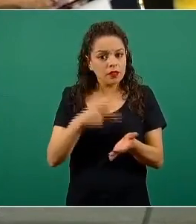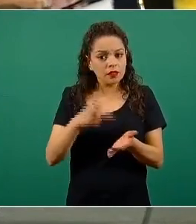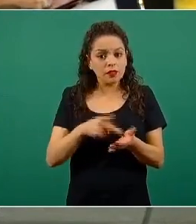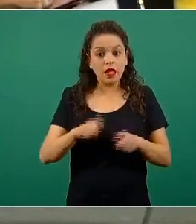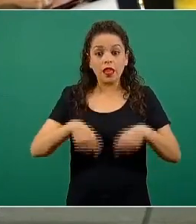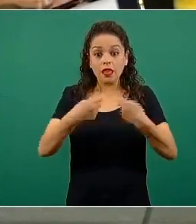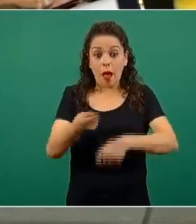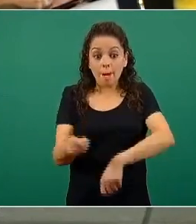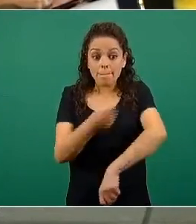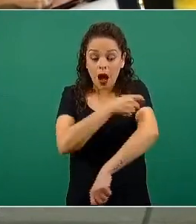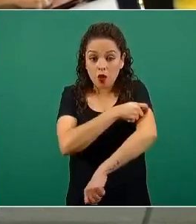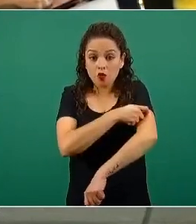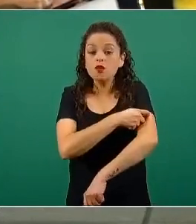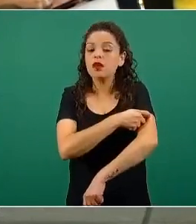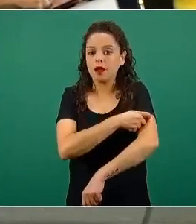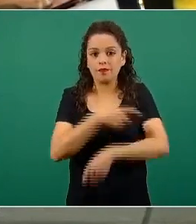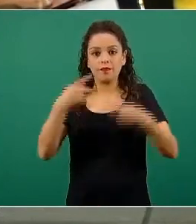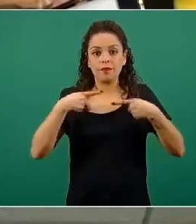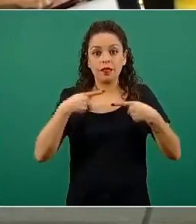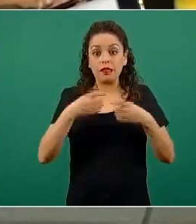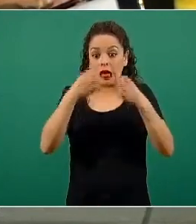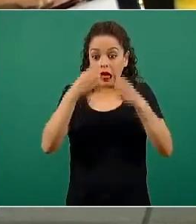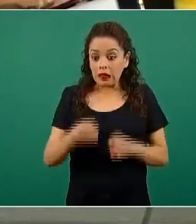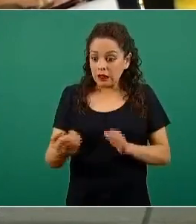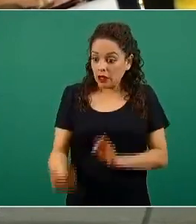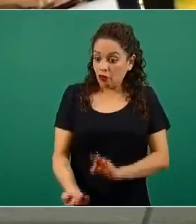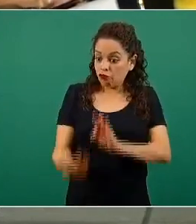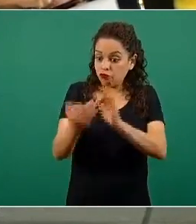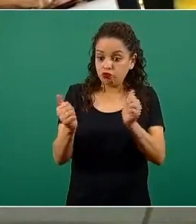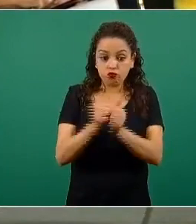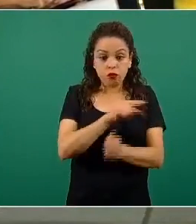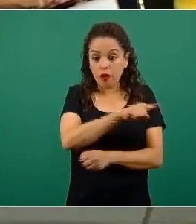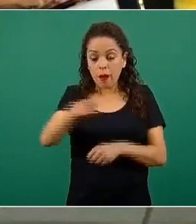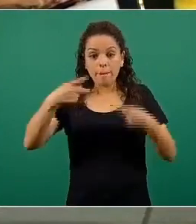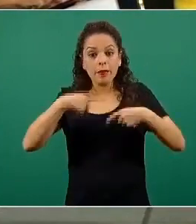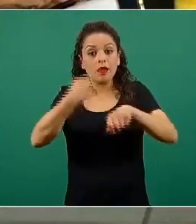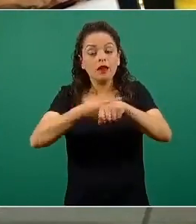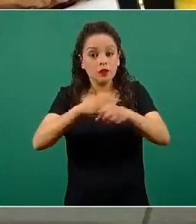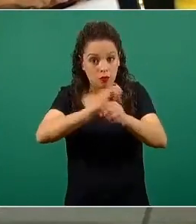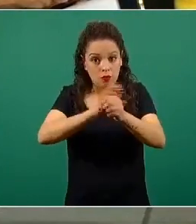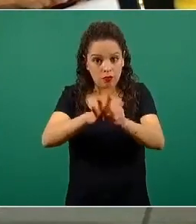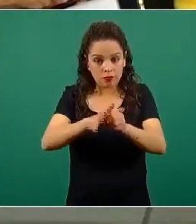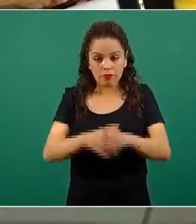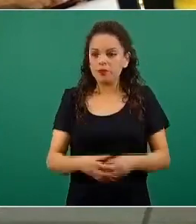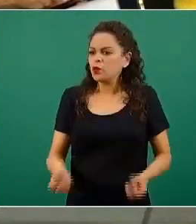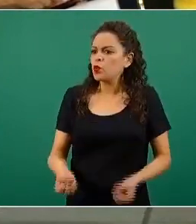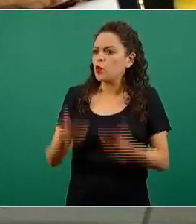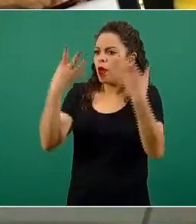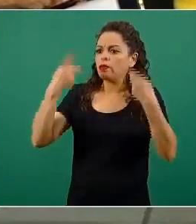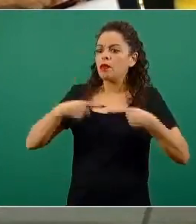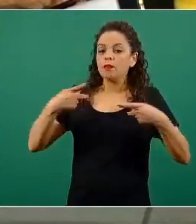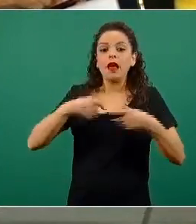los que están en la primera línea de COVID, ¿no? Entonces, preguntar cuánto personal sanitario y de urgencias falta